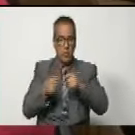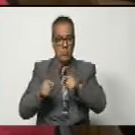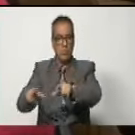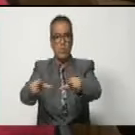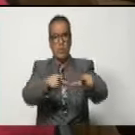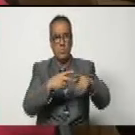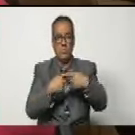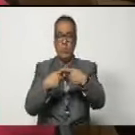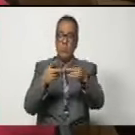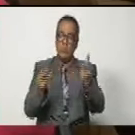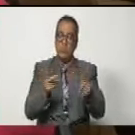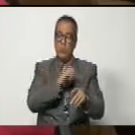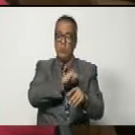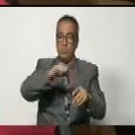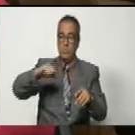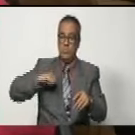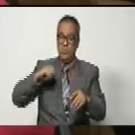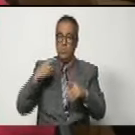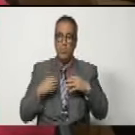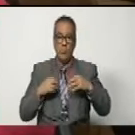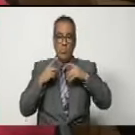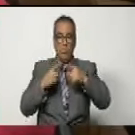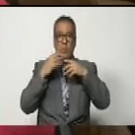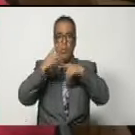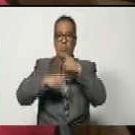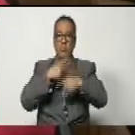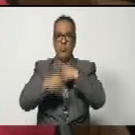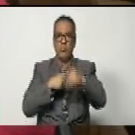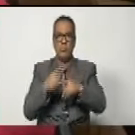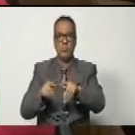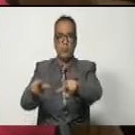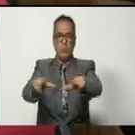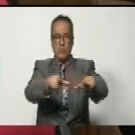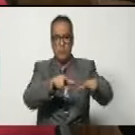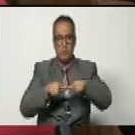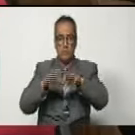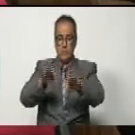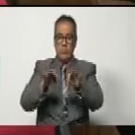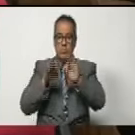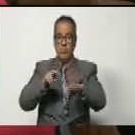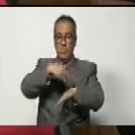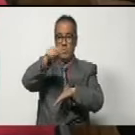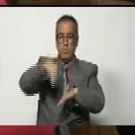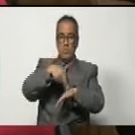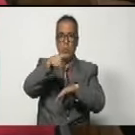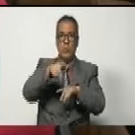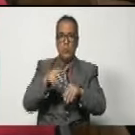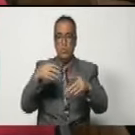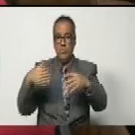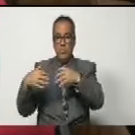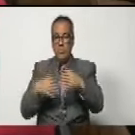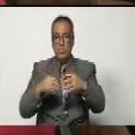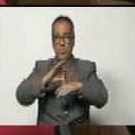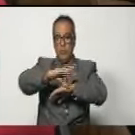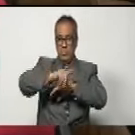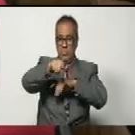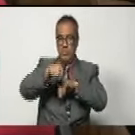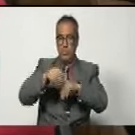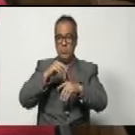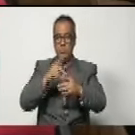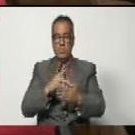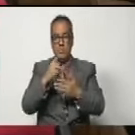sector público y privado con el objeto de que se desarrollen en el marco del interés nacional en la lucha contra la corrupción y